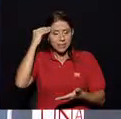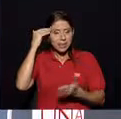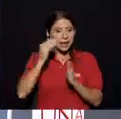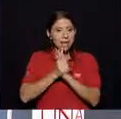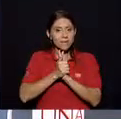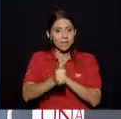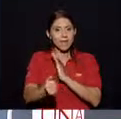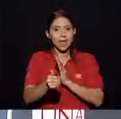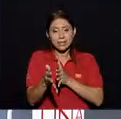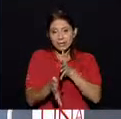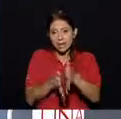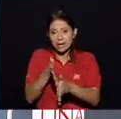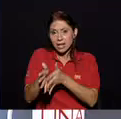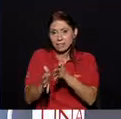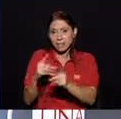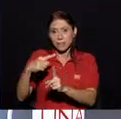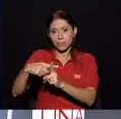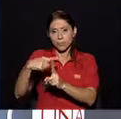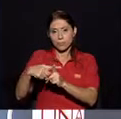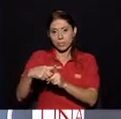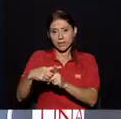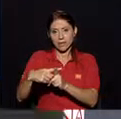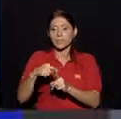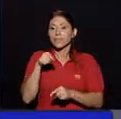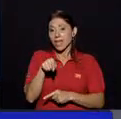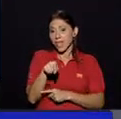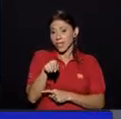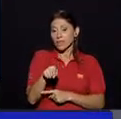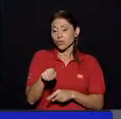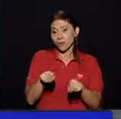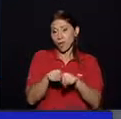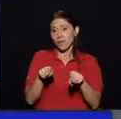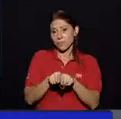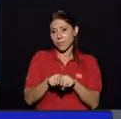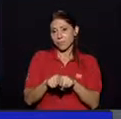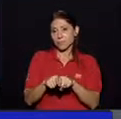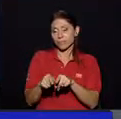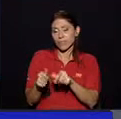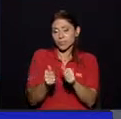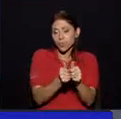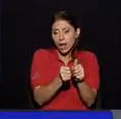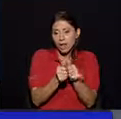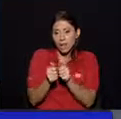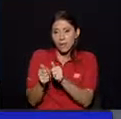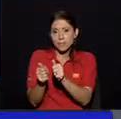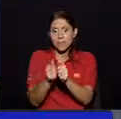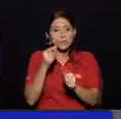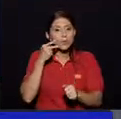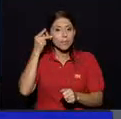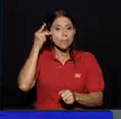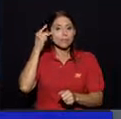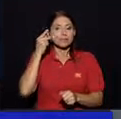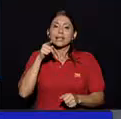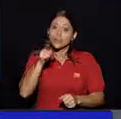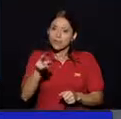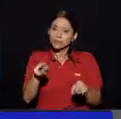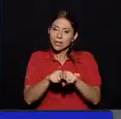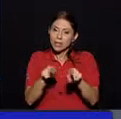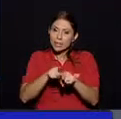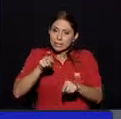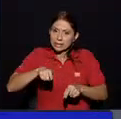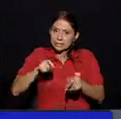analizando también qué aspectos del sistema. El sistema fue creado con algunos